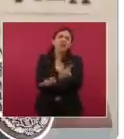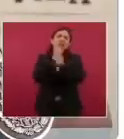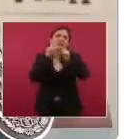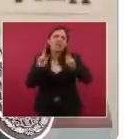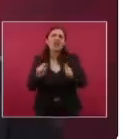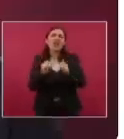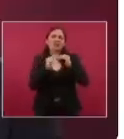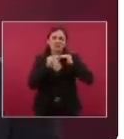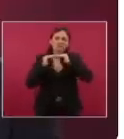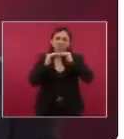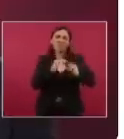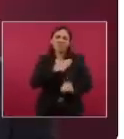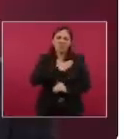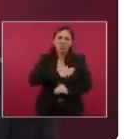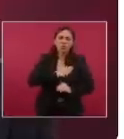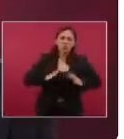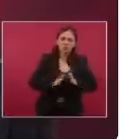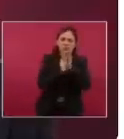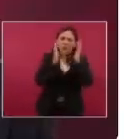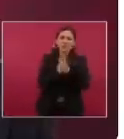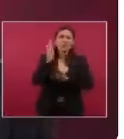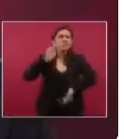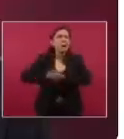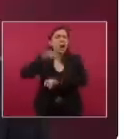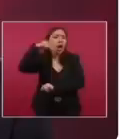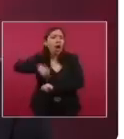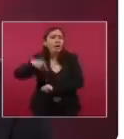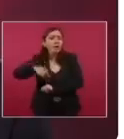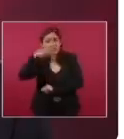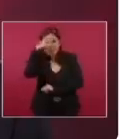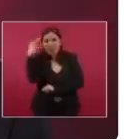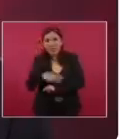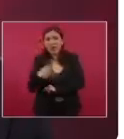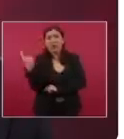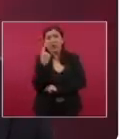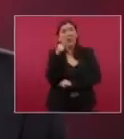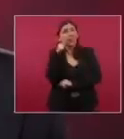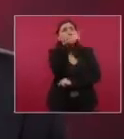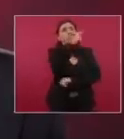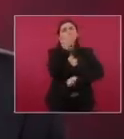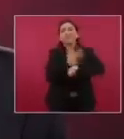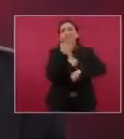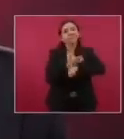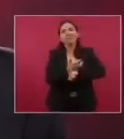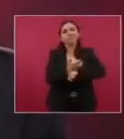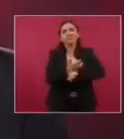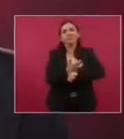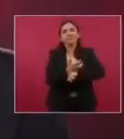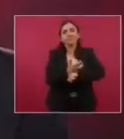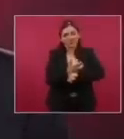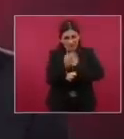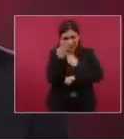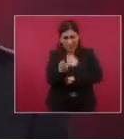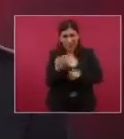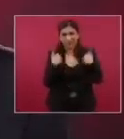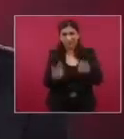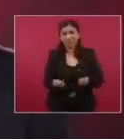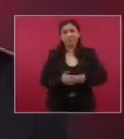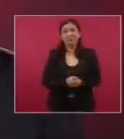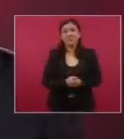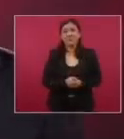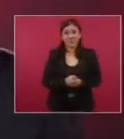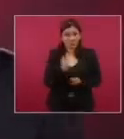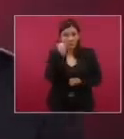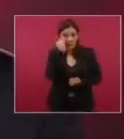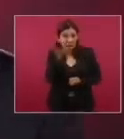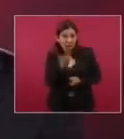que en Estados Unidos así de claro Y si quieren